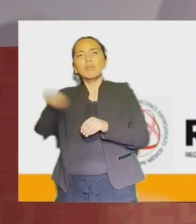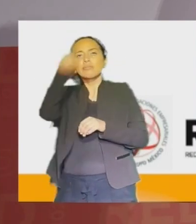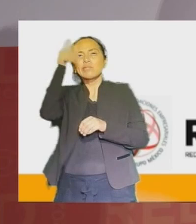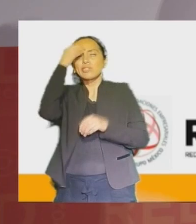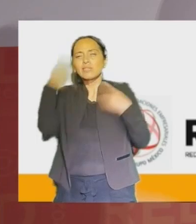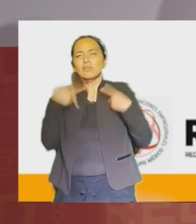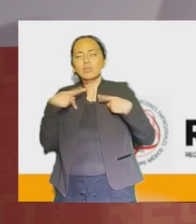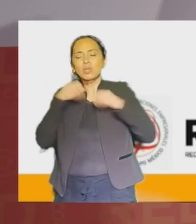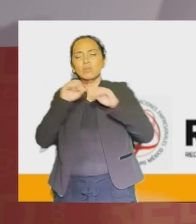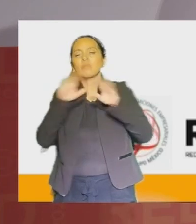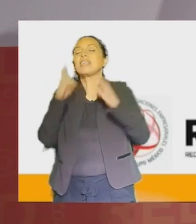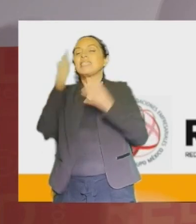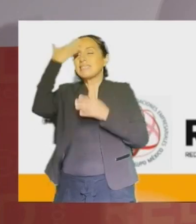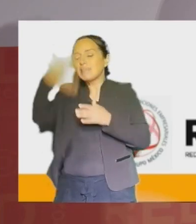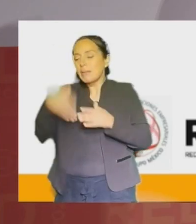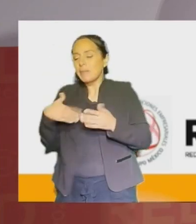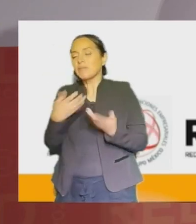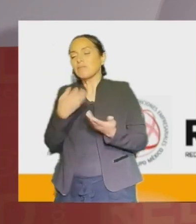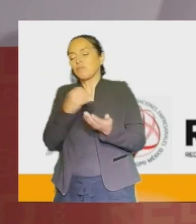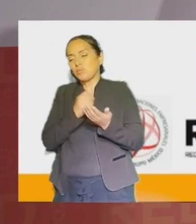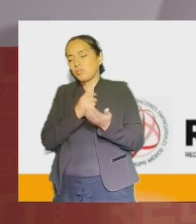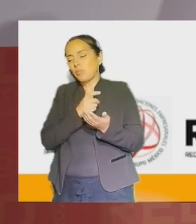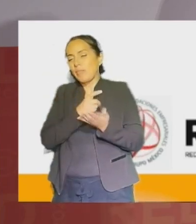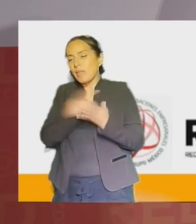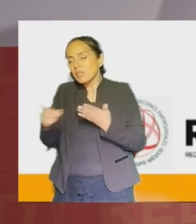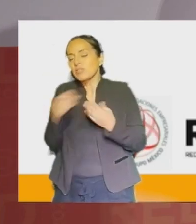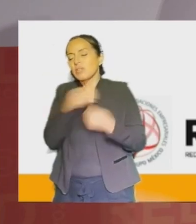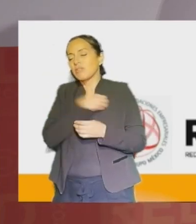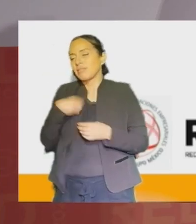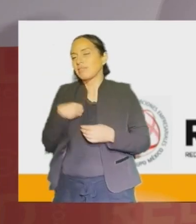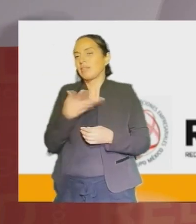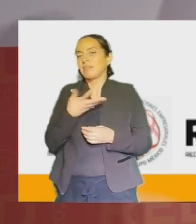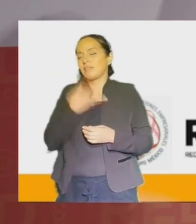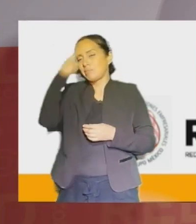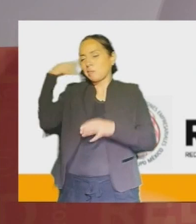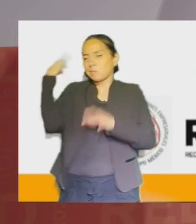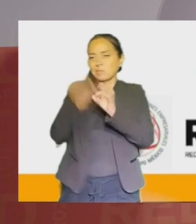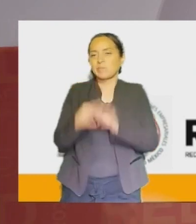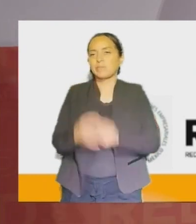las obligaciones que tienen aquellos para hacerlos cumplir. Muchas gracias por su atención.